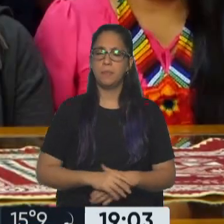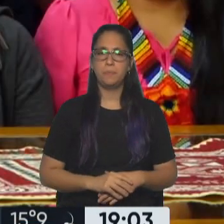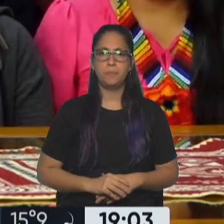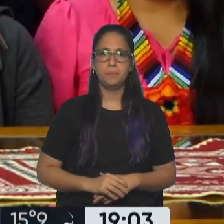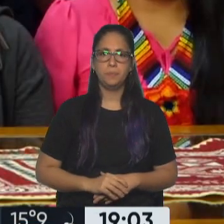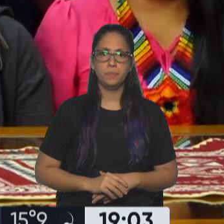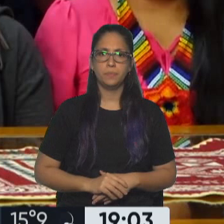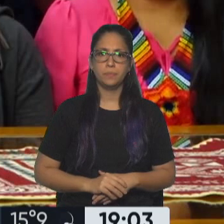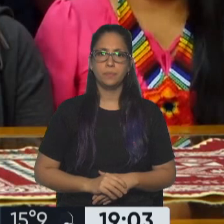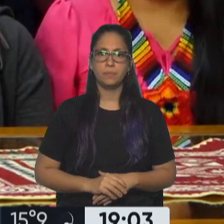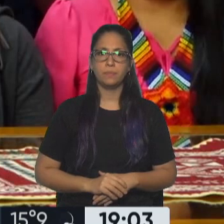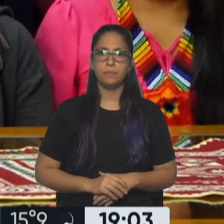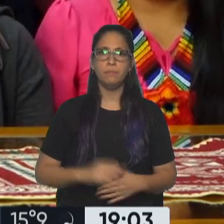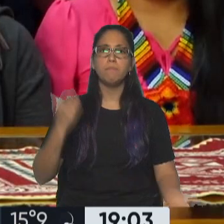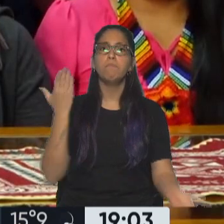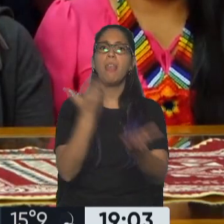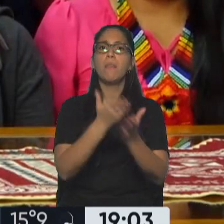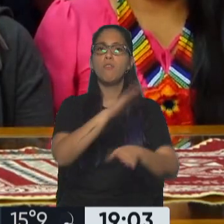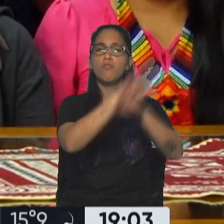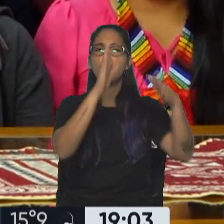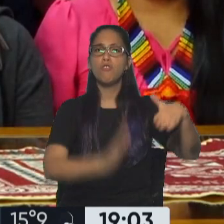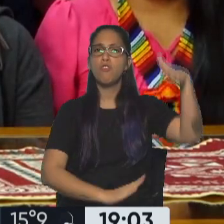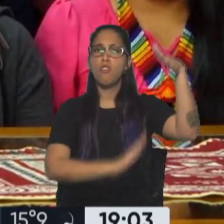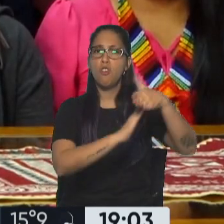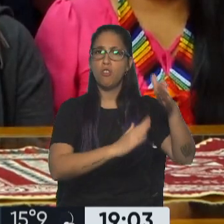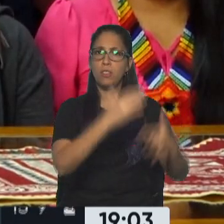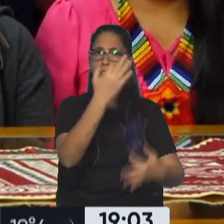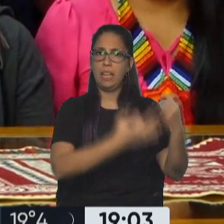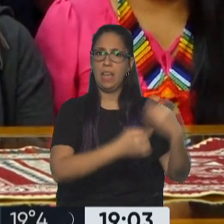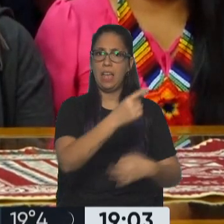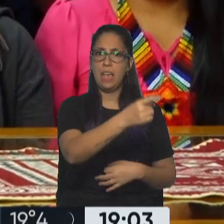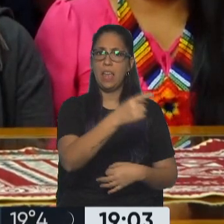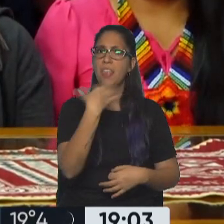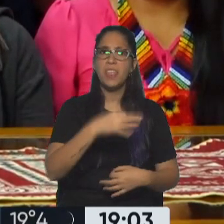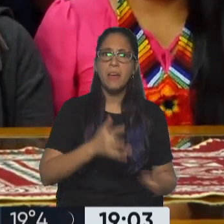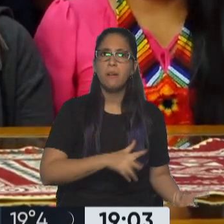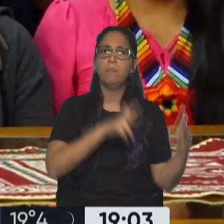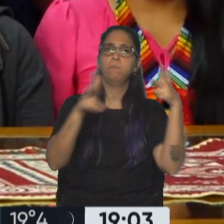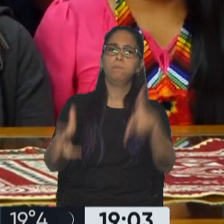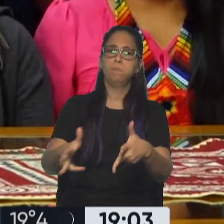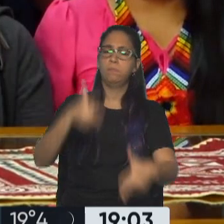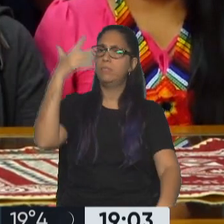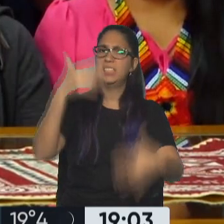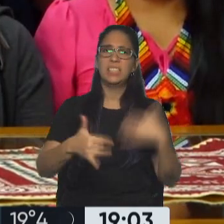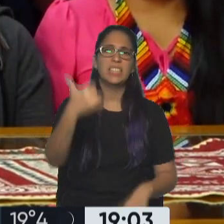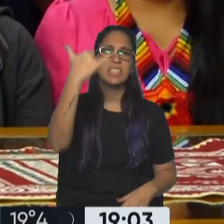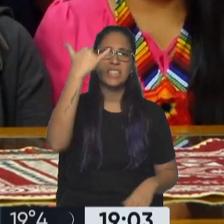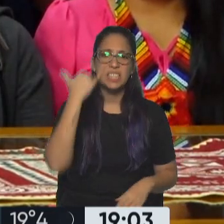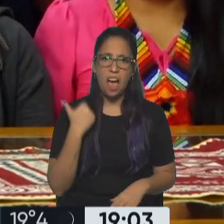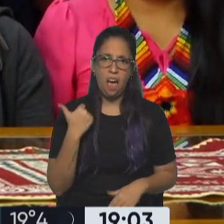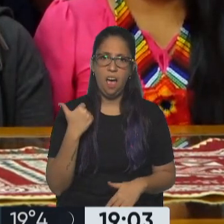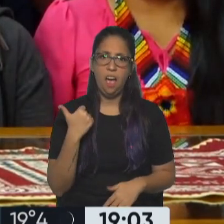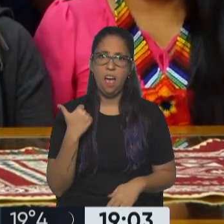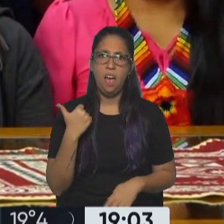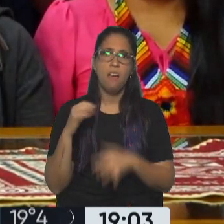ver. Demandamos a la Corte Constitucional que se pronuncie de manera inmediata, apegado a